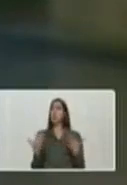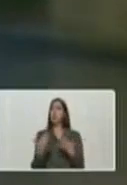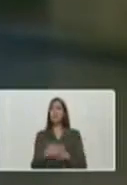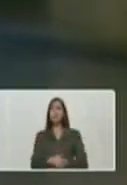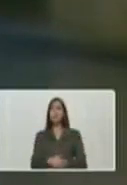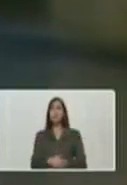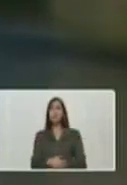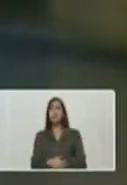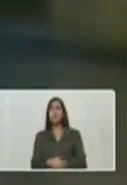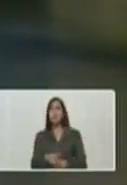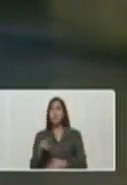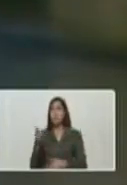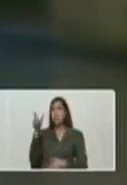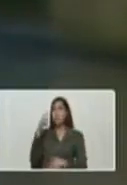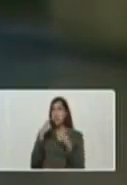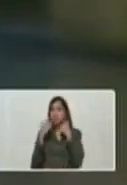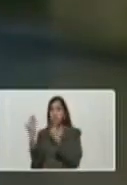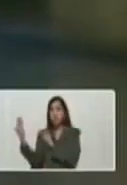Mervin,